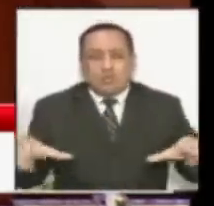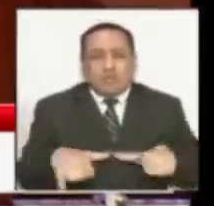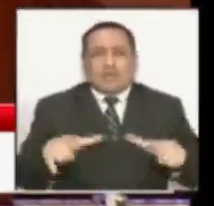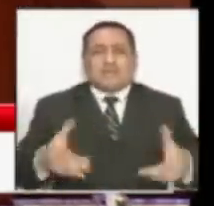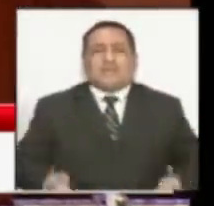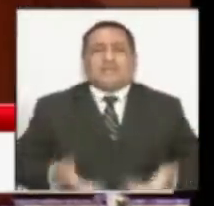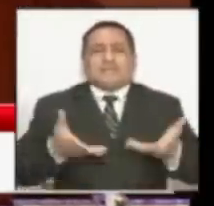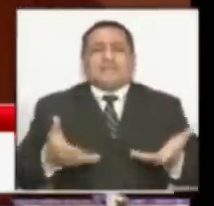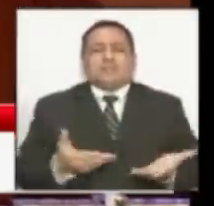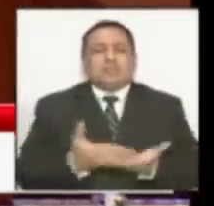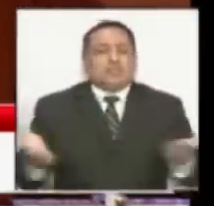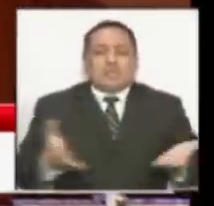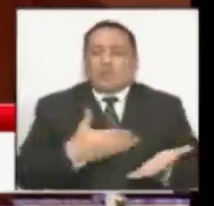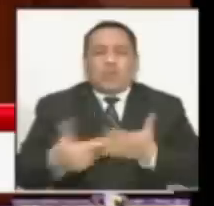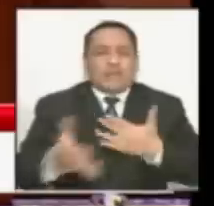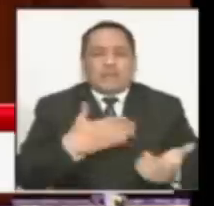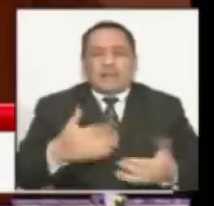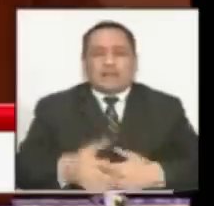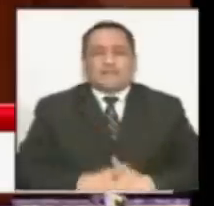y esté donde esté.